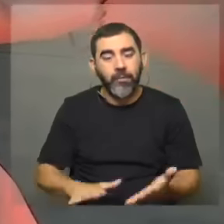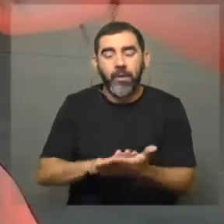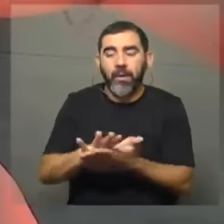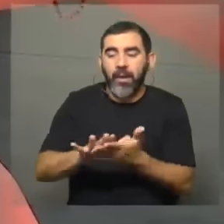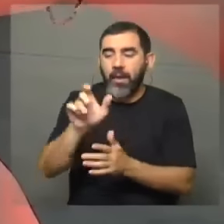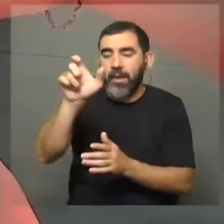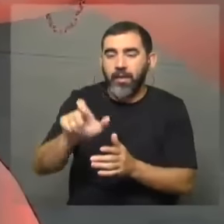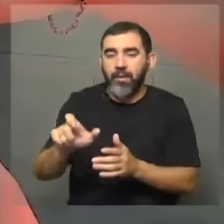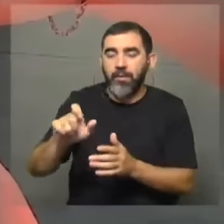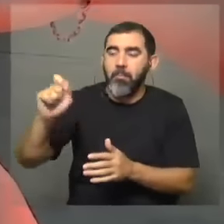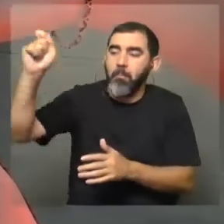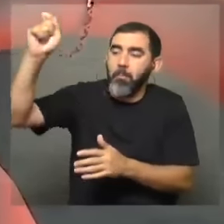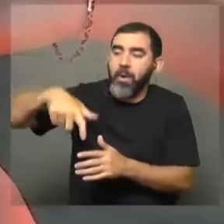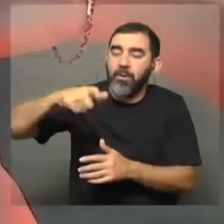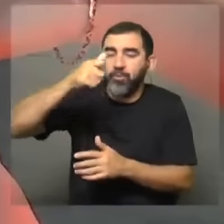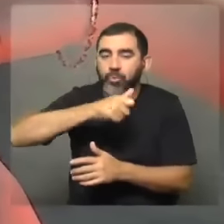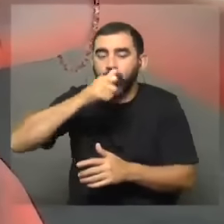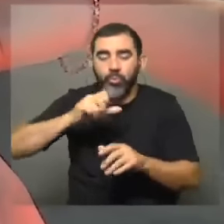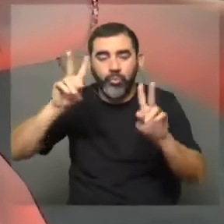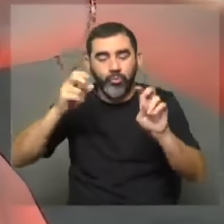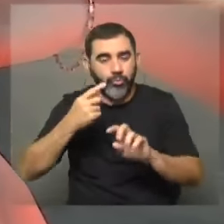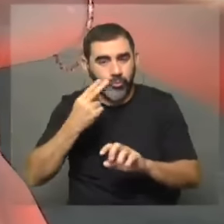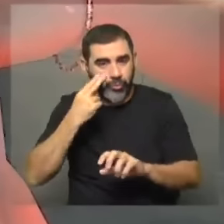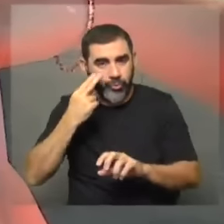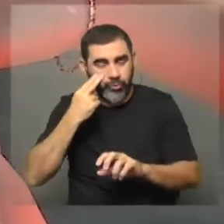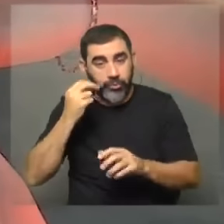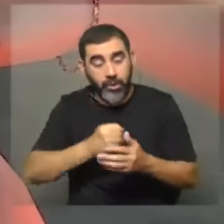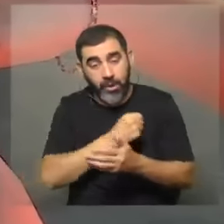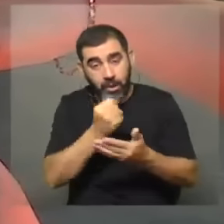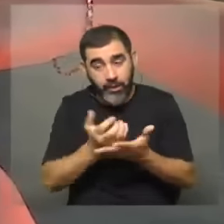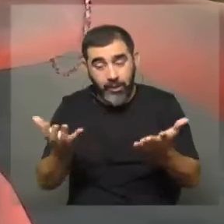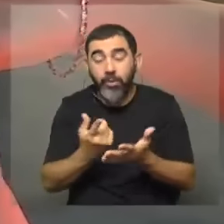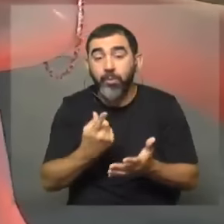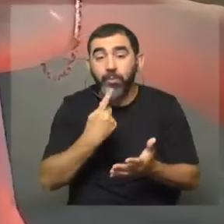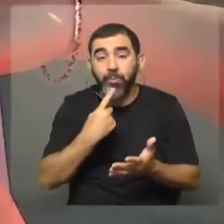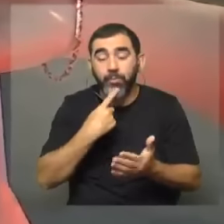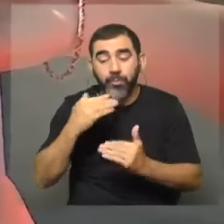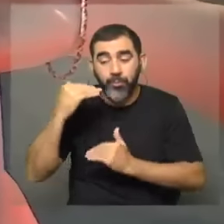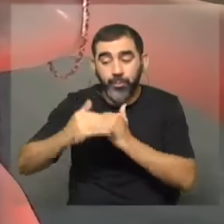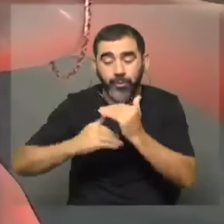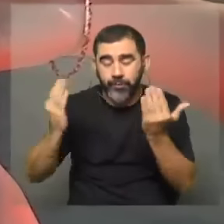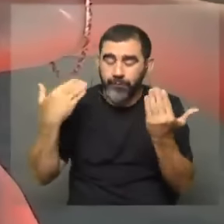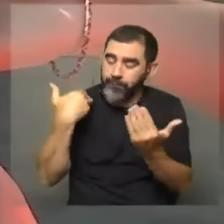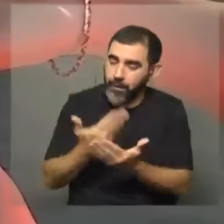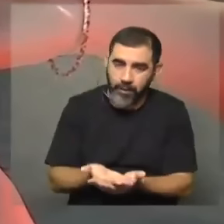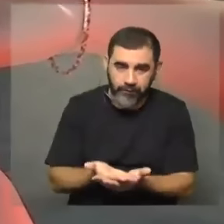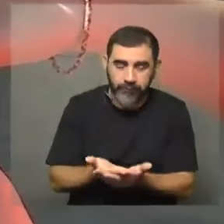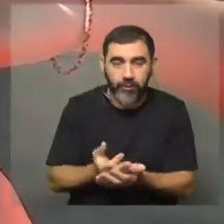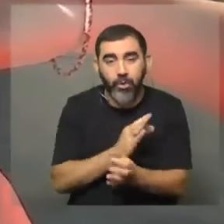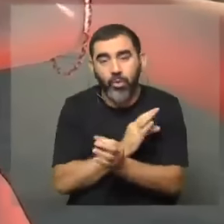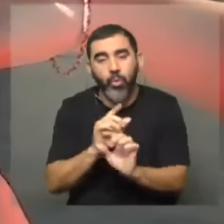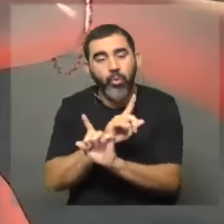la varita mágica para resolver estos temas que hasta el momento las políticas desarrolladas o han fracasado o han